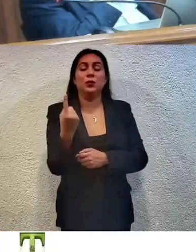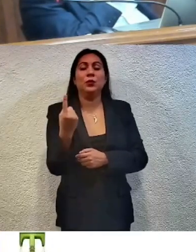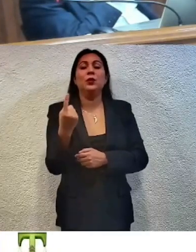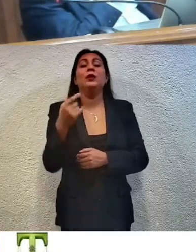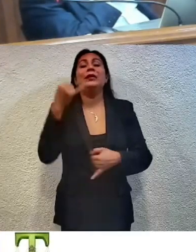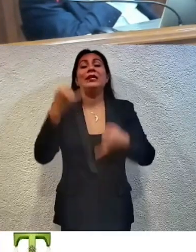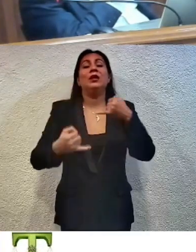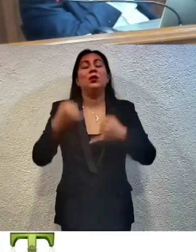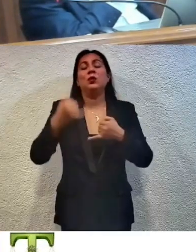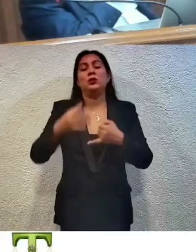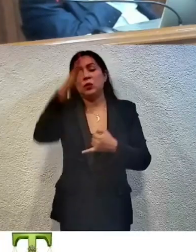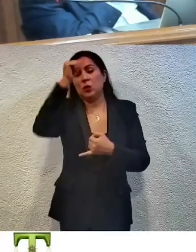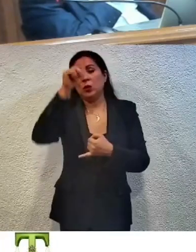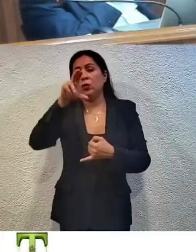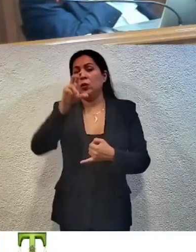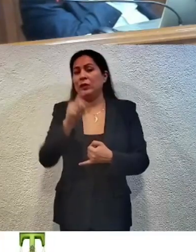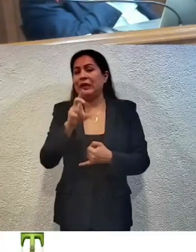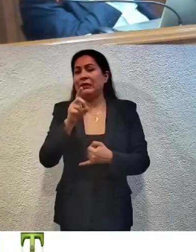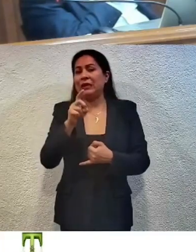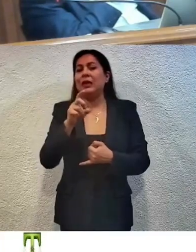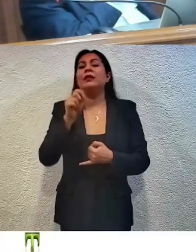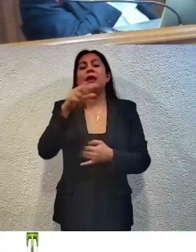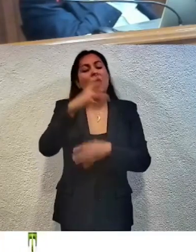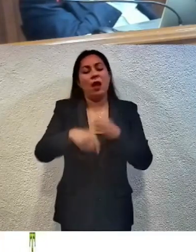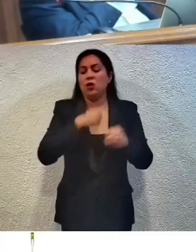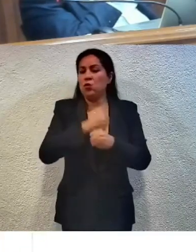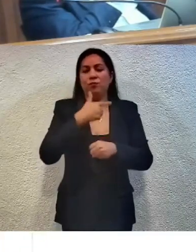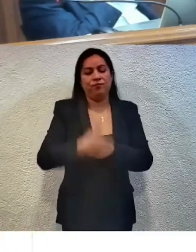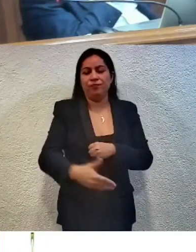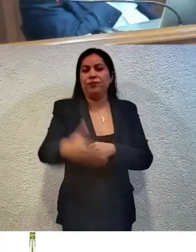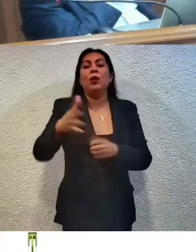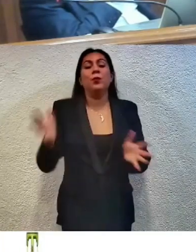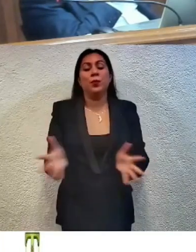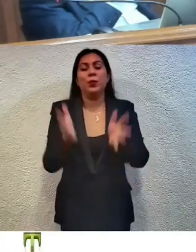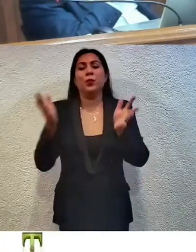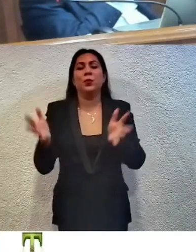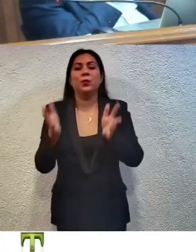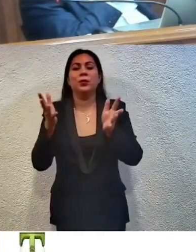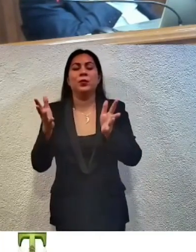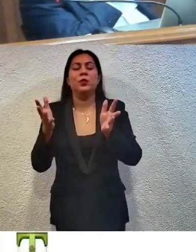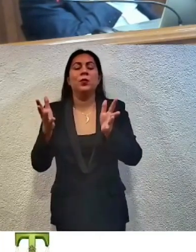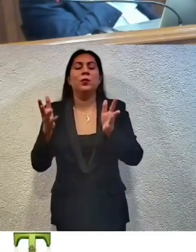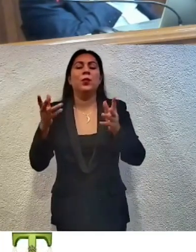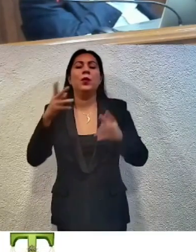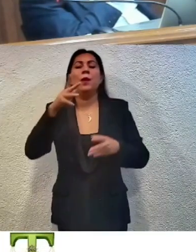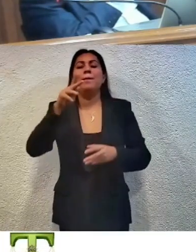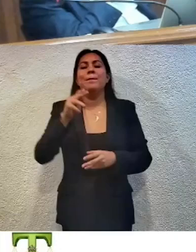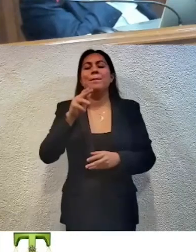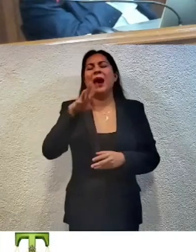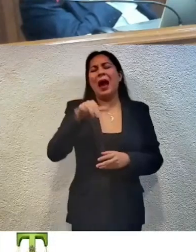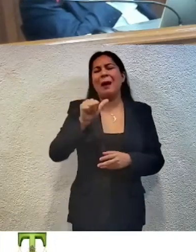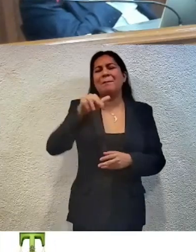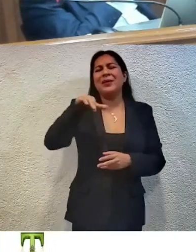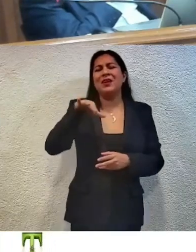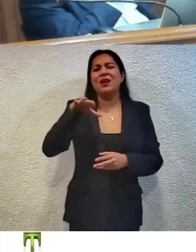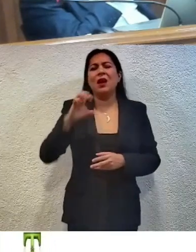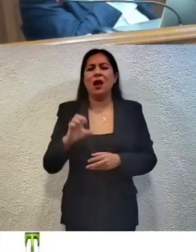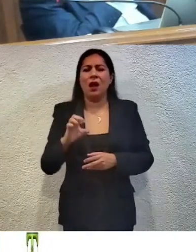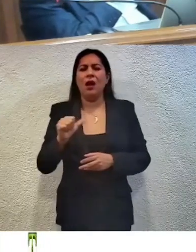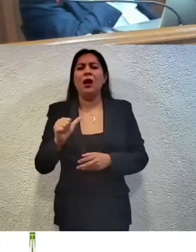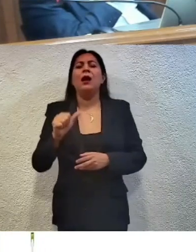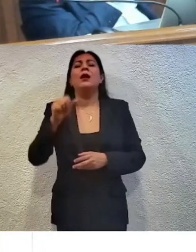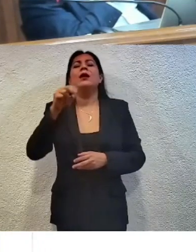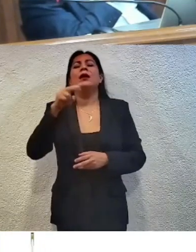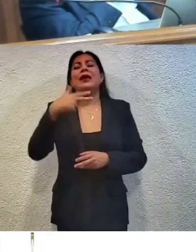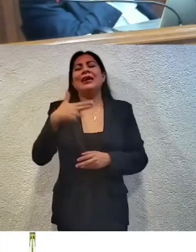juicio de inconformidad 030 de este año, promovidos por los ciudadanos Pablo Amílcar Sandoval Ballesteros, Héctor